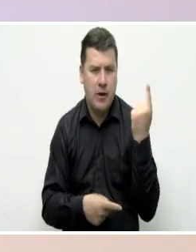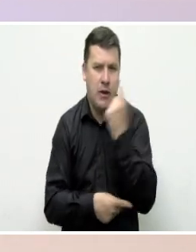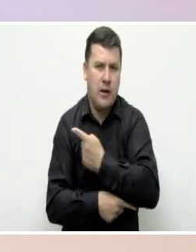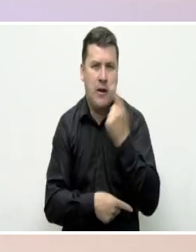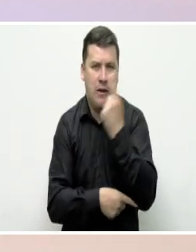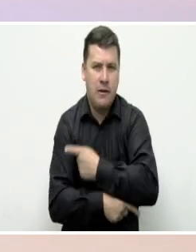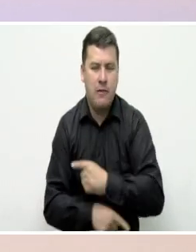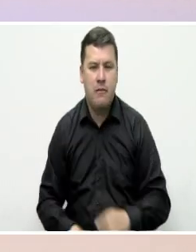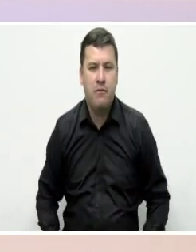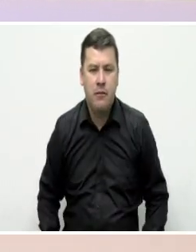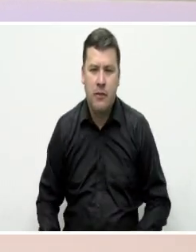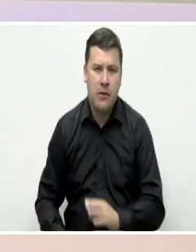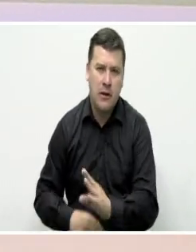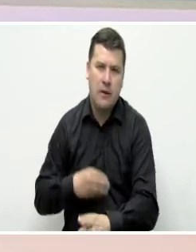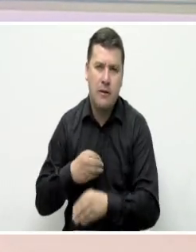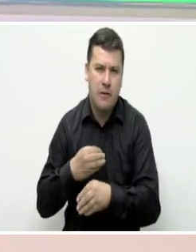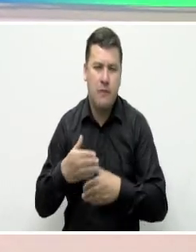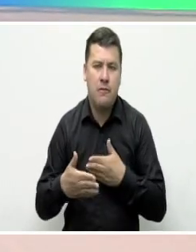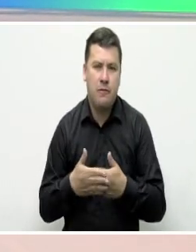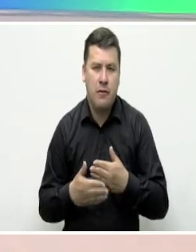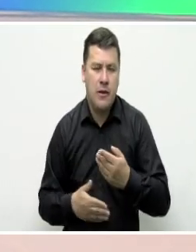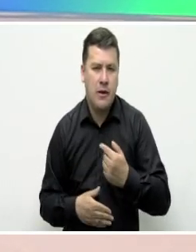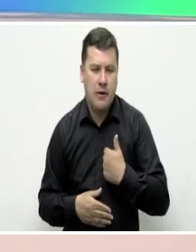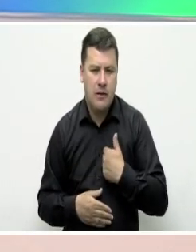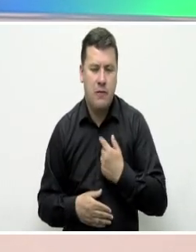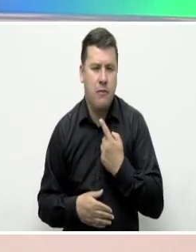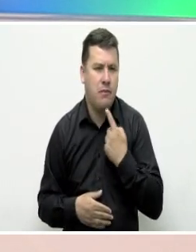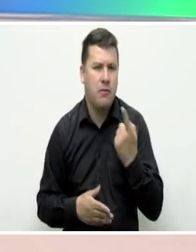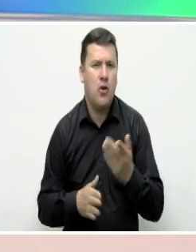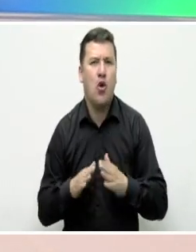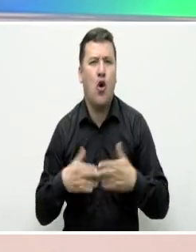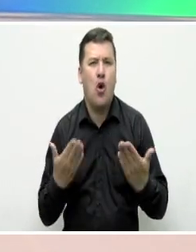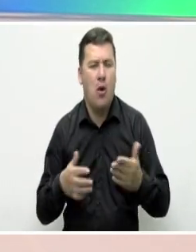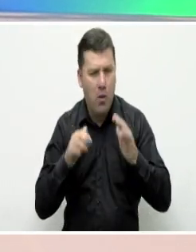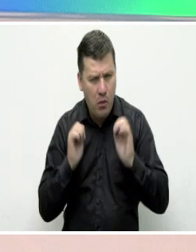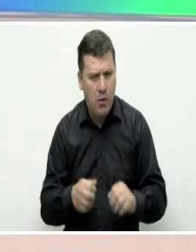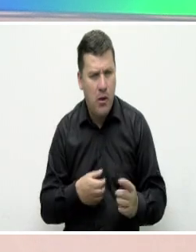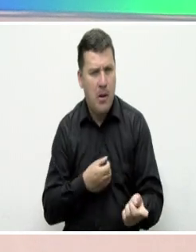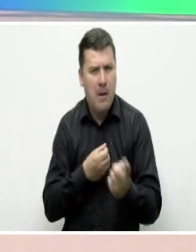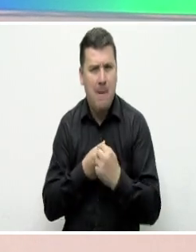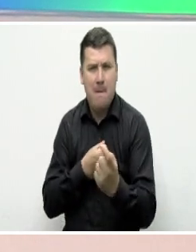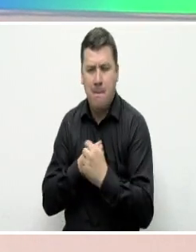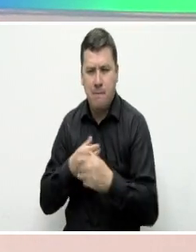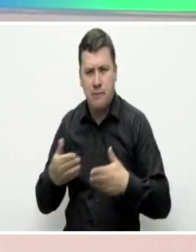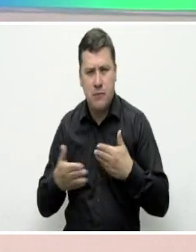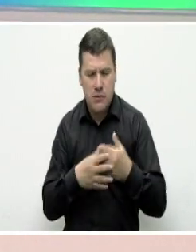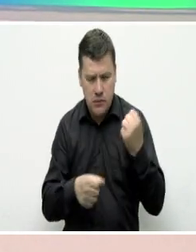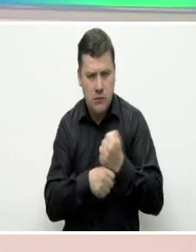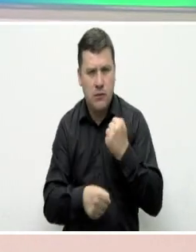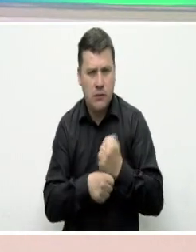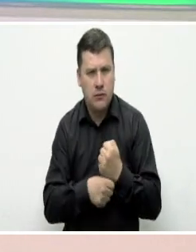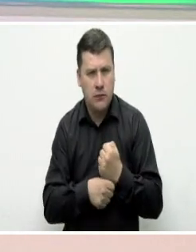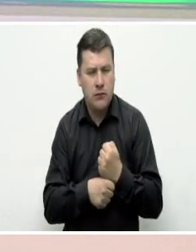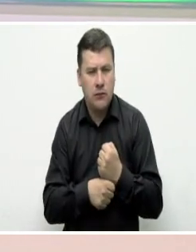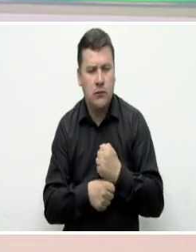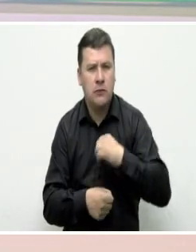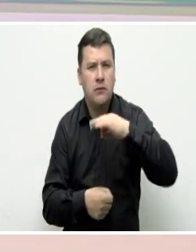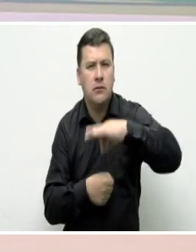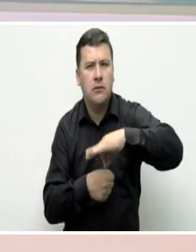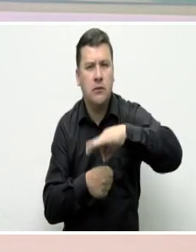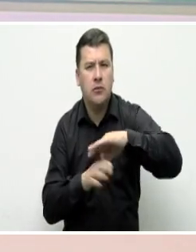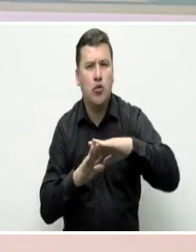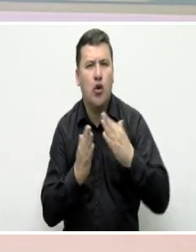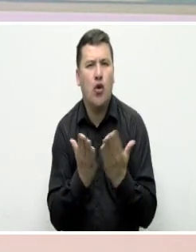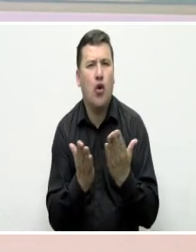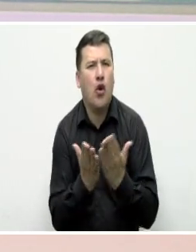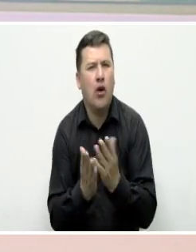día. Adicionalmente, nos decían cómo podemos vincular a funcionarios con las elecciones